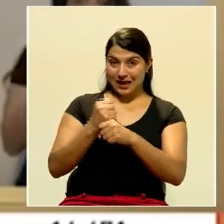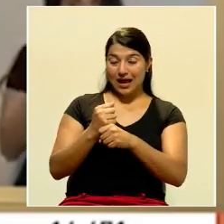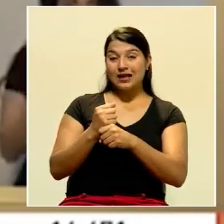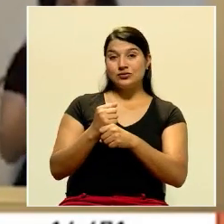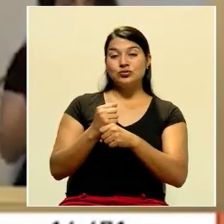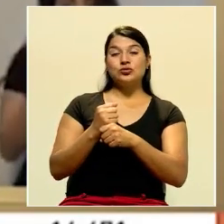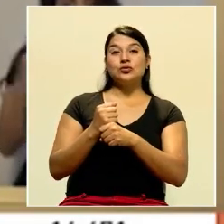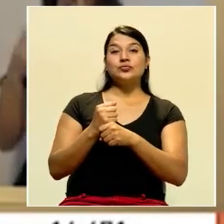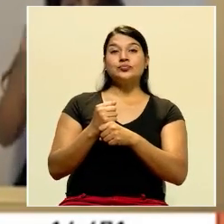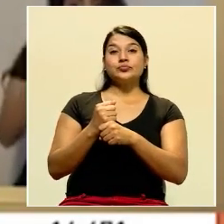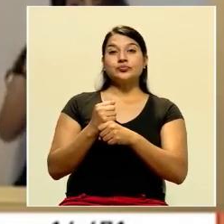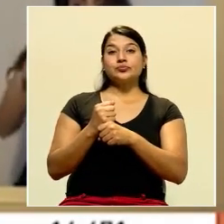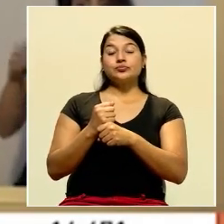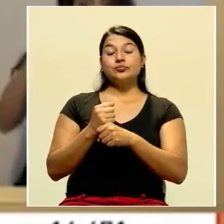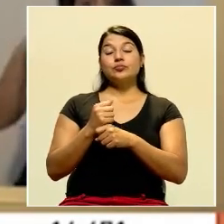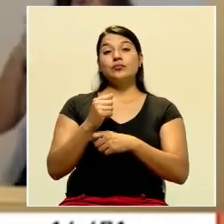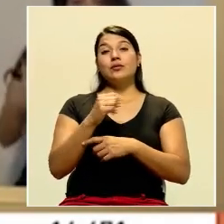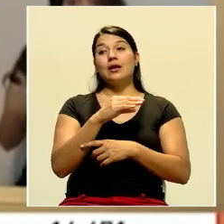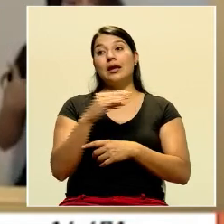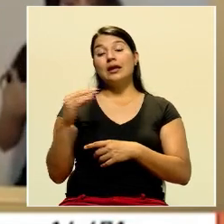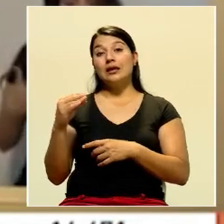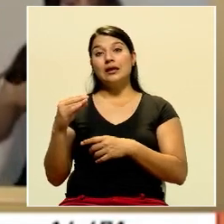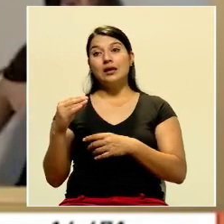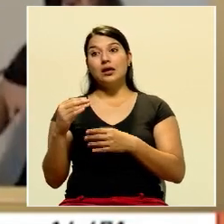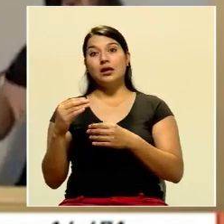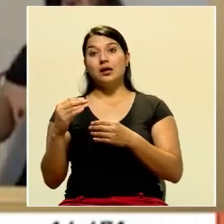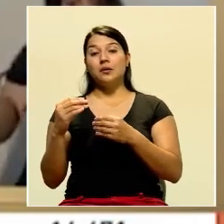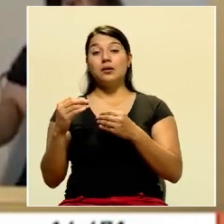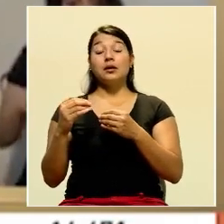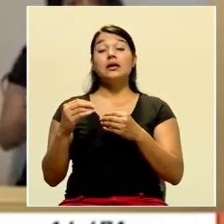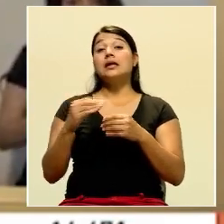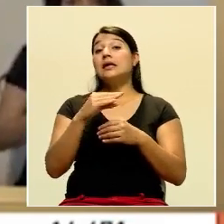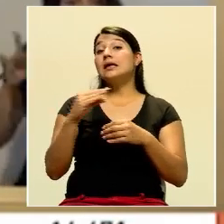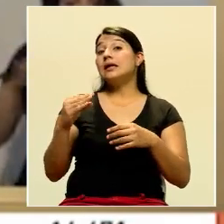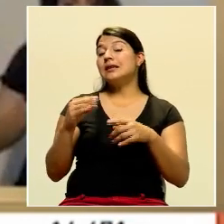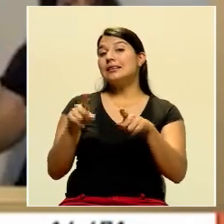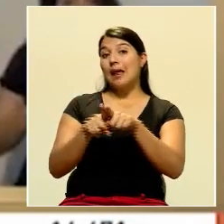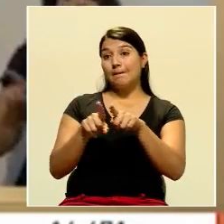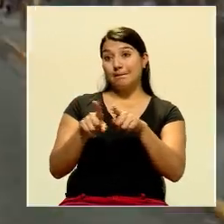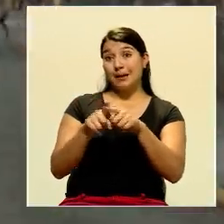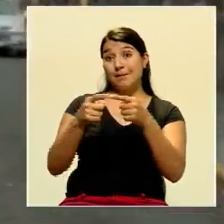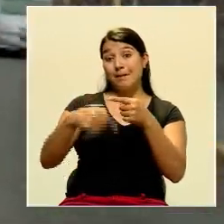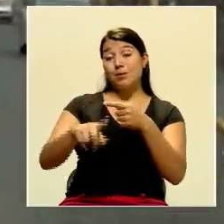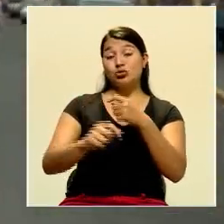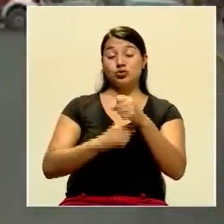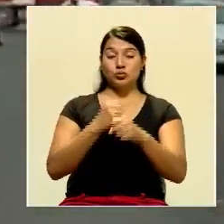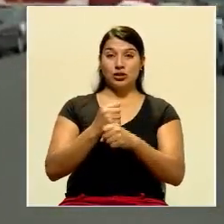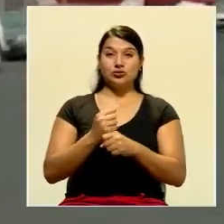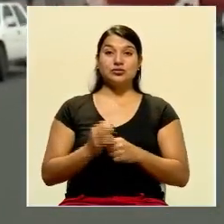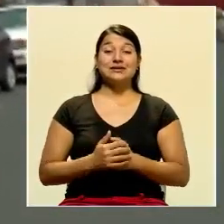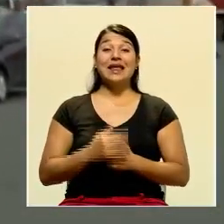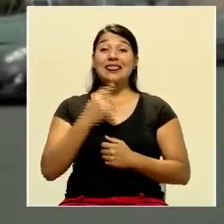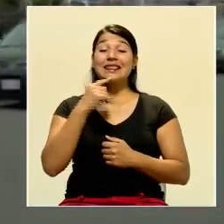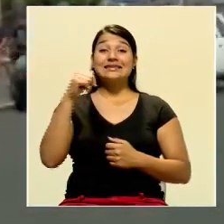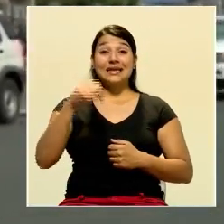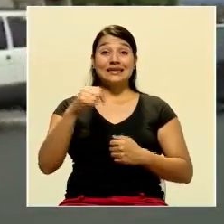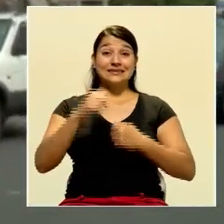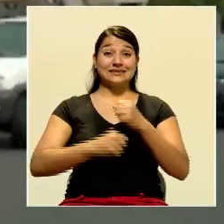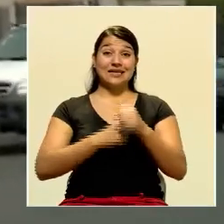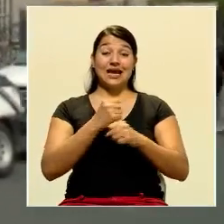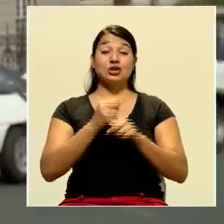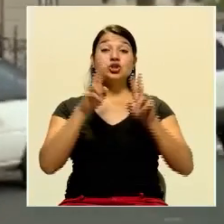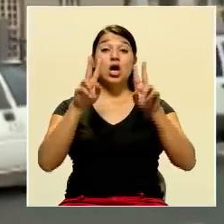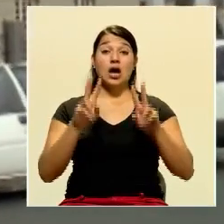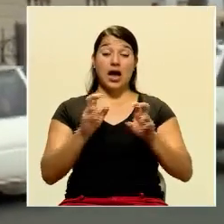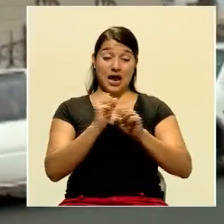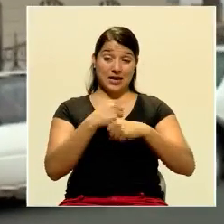a los estudiantes que no han reportado la activación de la alerta temprana, sino en los años que siguen. Mencionó también que este año se aplicará la prueba